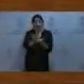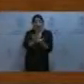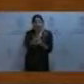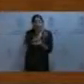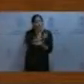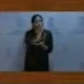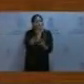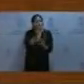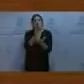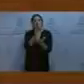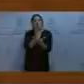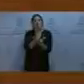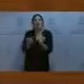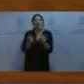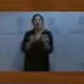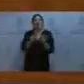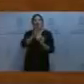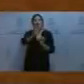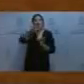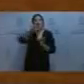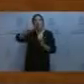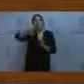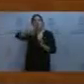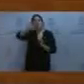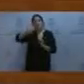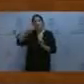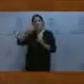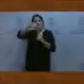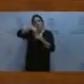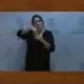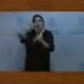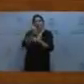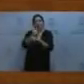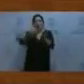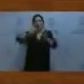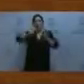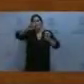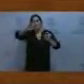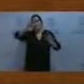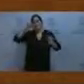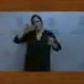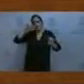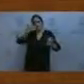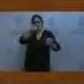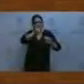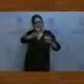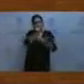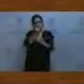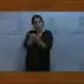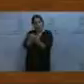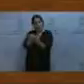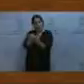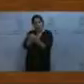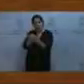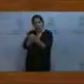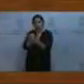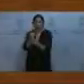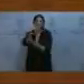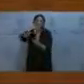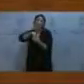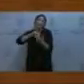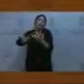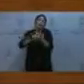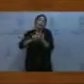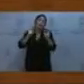un máster de 41.000 euros en el Instituto de Empresa en Madrid. ¿Vale? Que lo acogen, según ustedes, a un plan de formación. Mire, yo